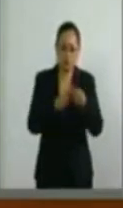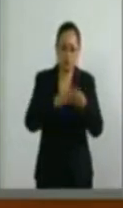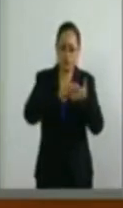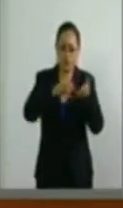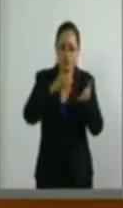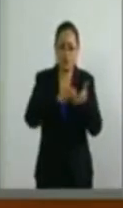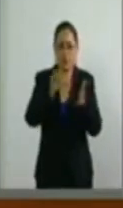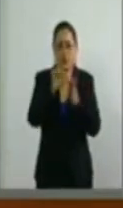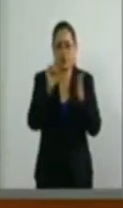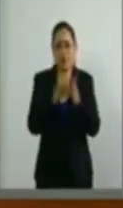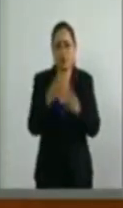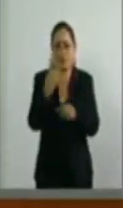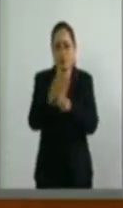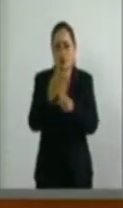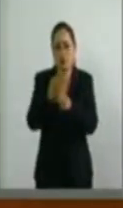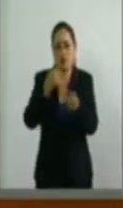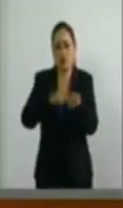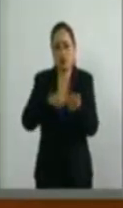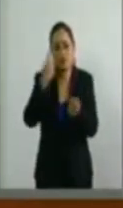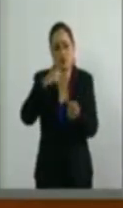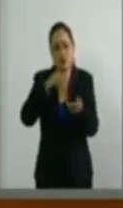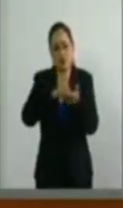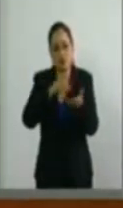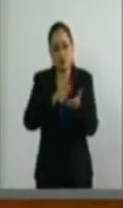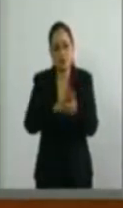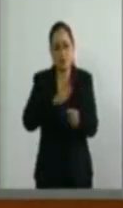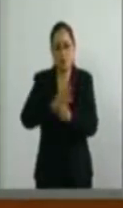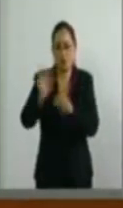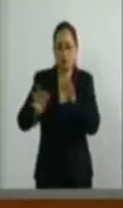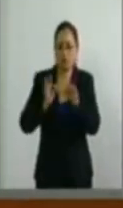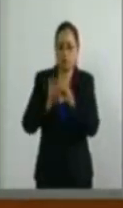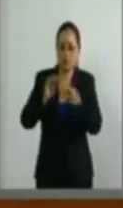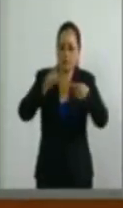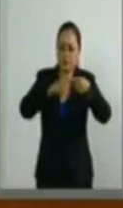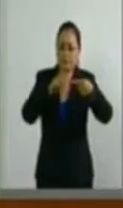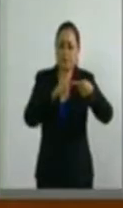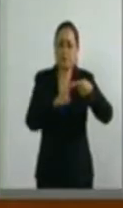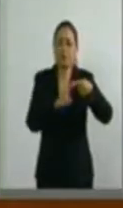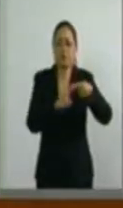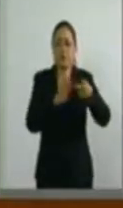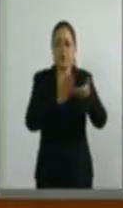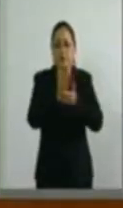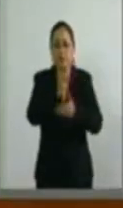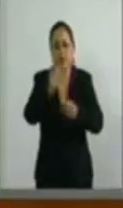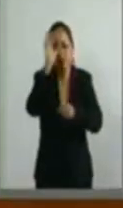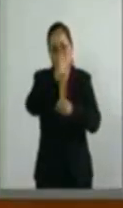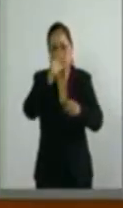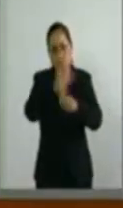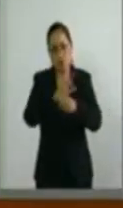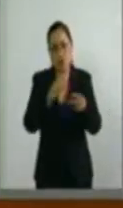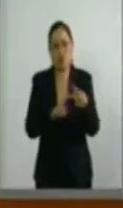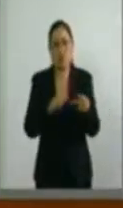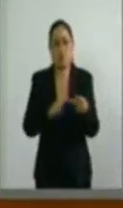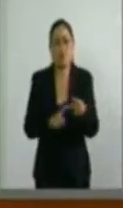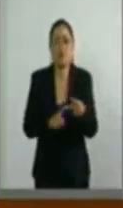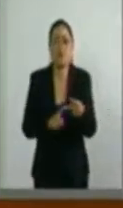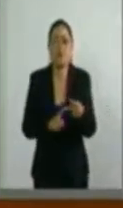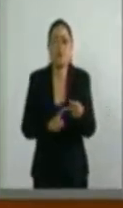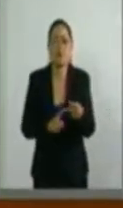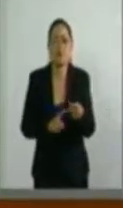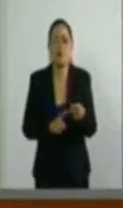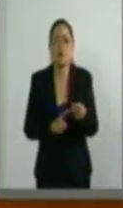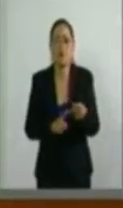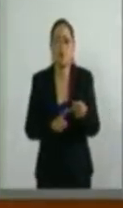al artículo 4 para garantizar 3 cosas. Primero, el acceso a la cultura. Segundo,